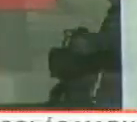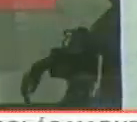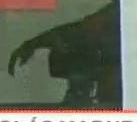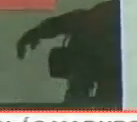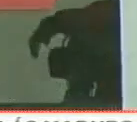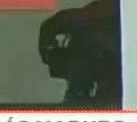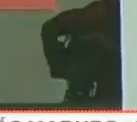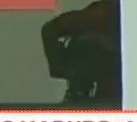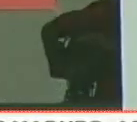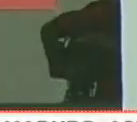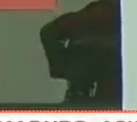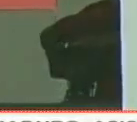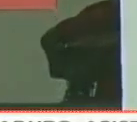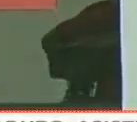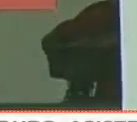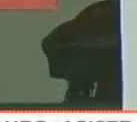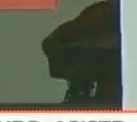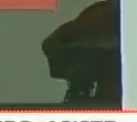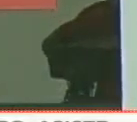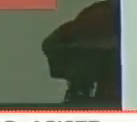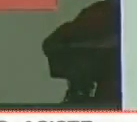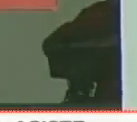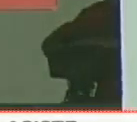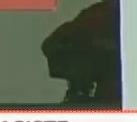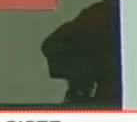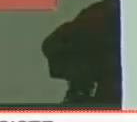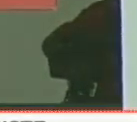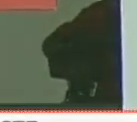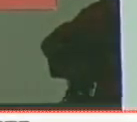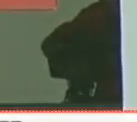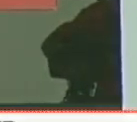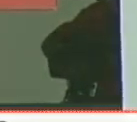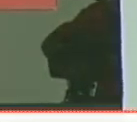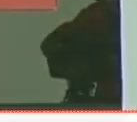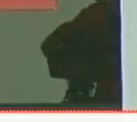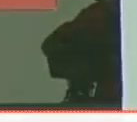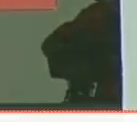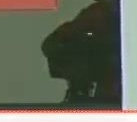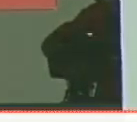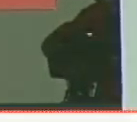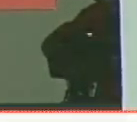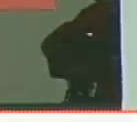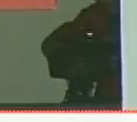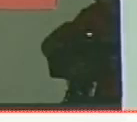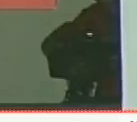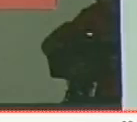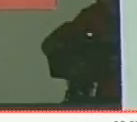Hugo Chávez. De esta manera finaliza este emotivo acto con motivo del Día